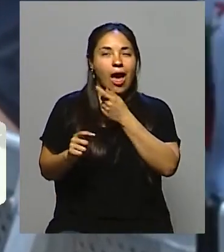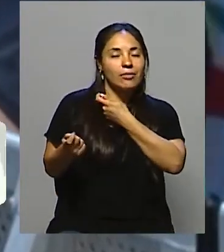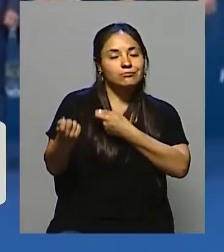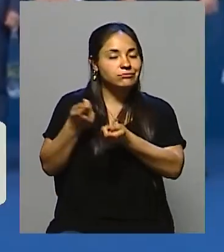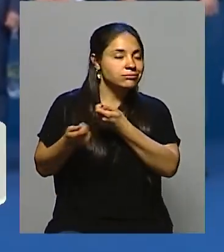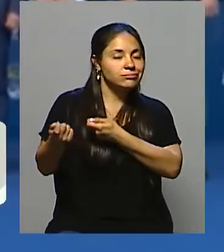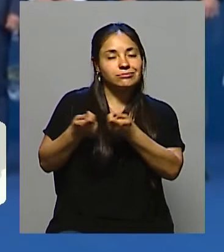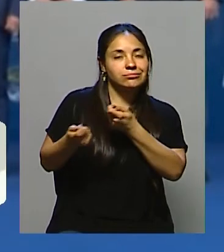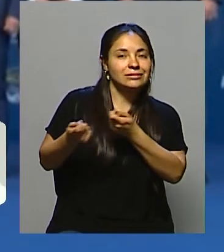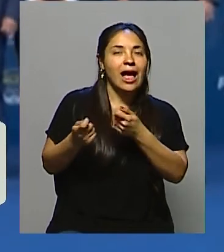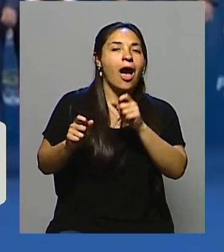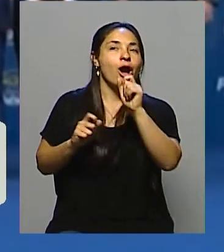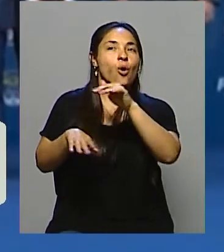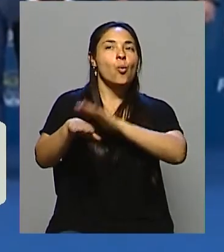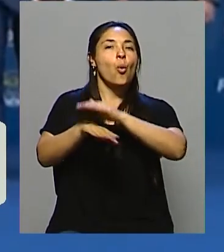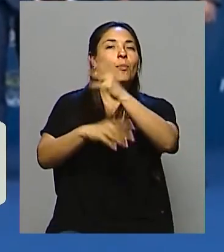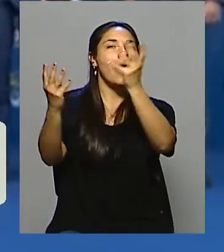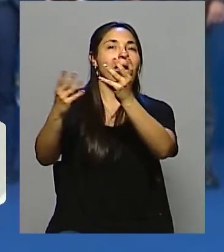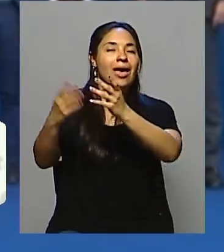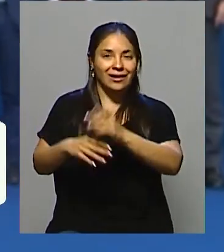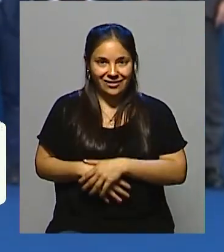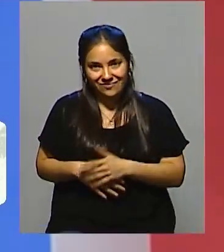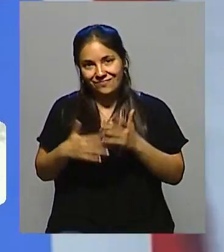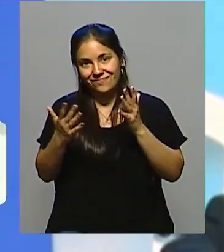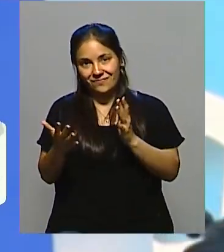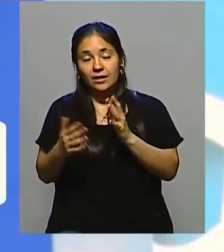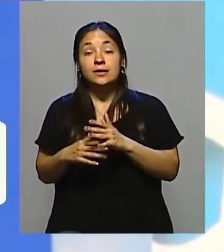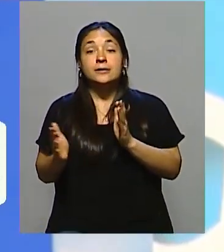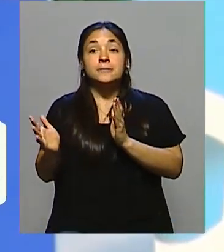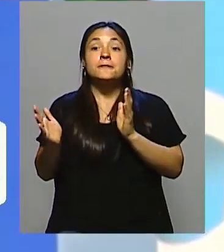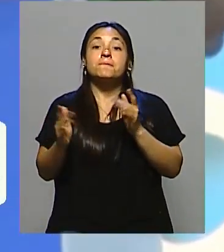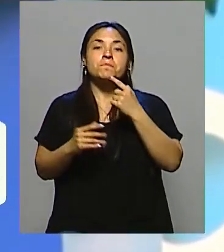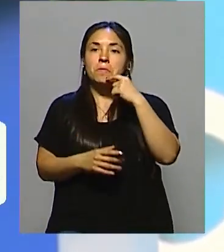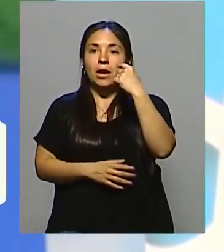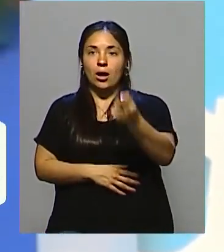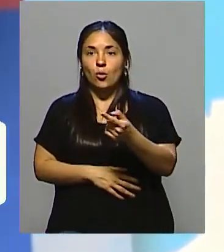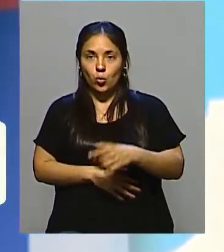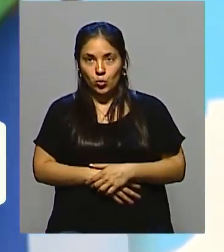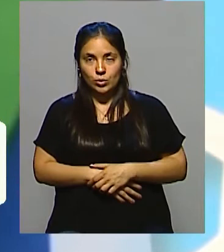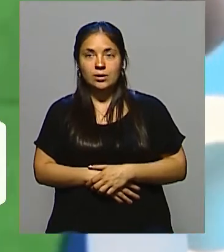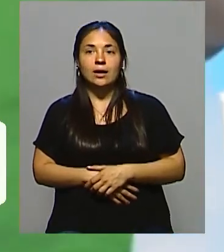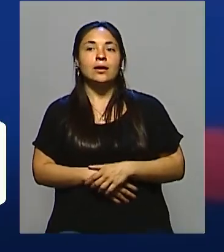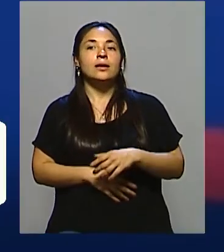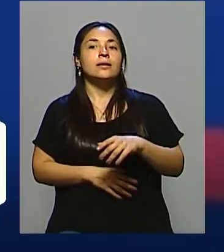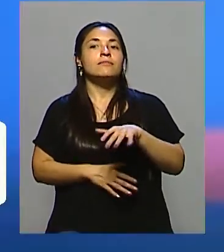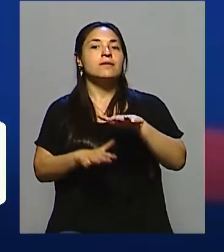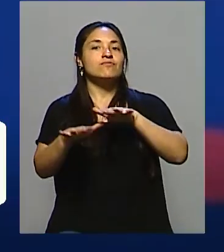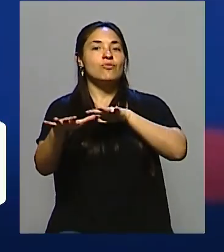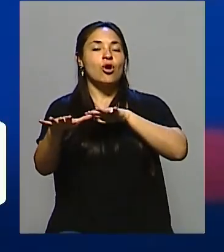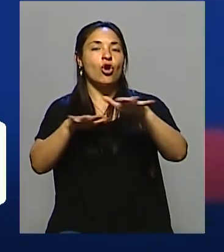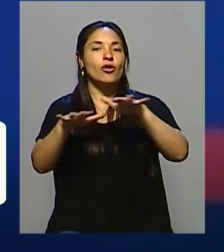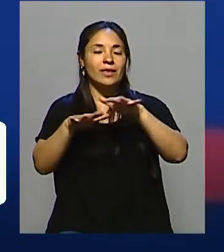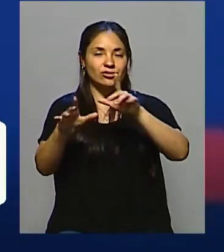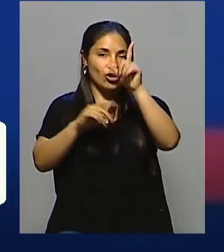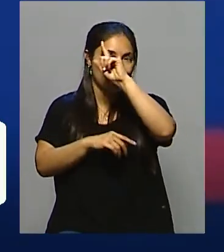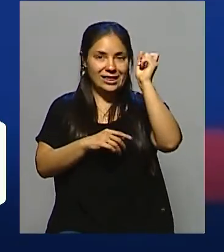disfrazada con la guerra en Ucrania. Bien. Y le hago una pregunta, en el marco de este contexto internacional y que Italia